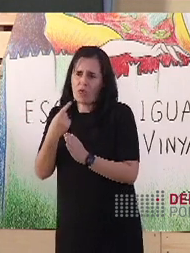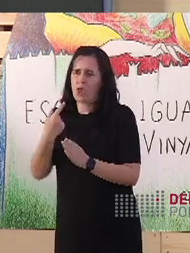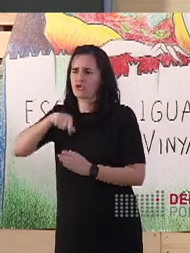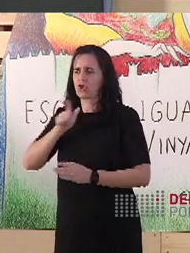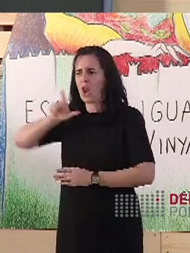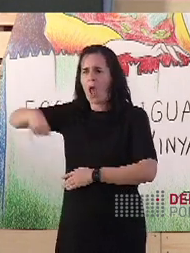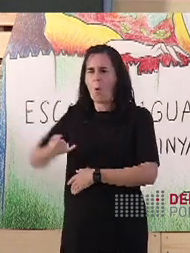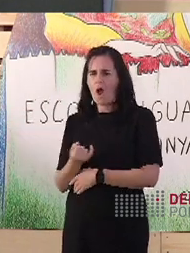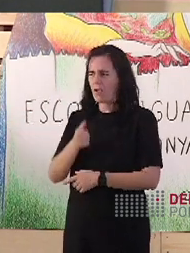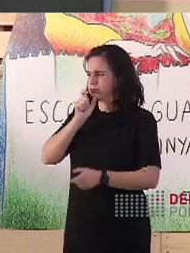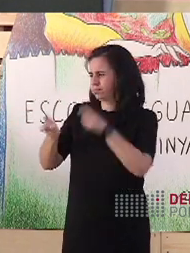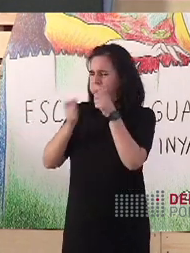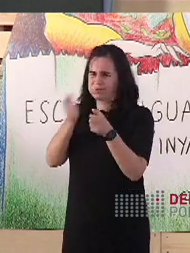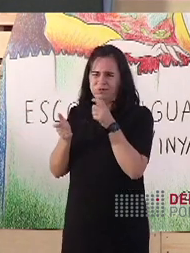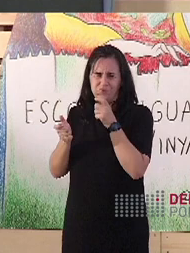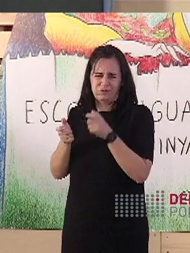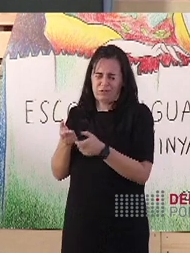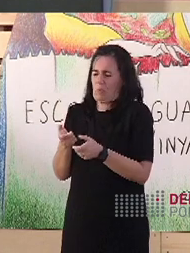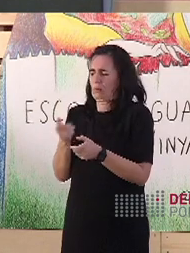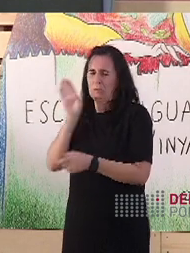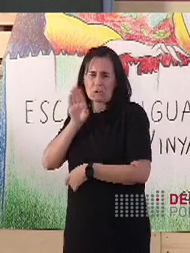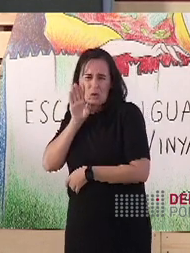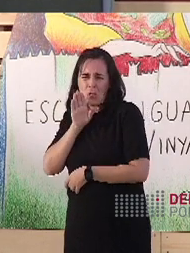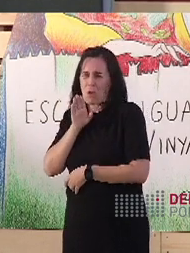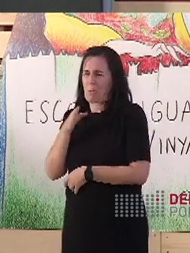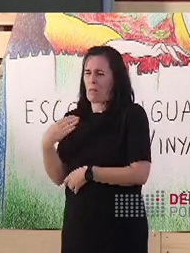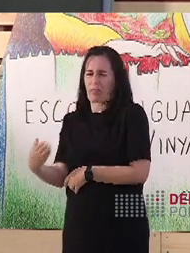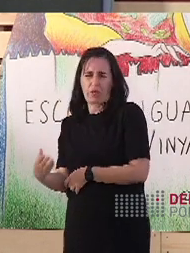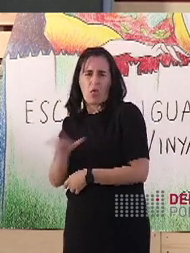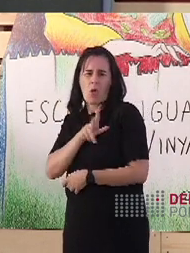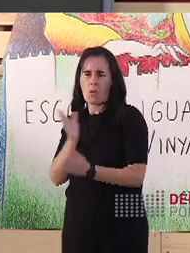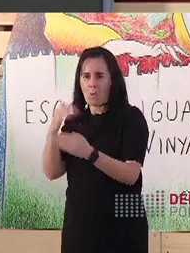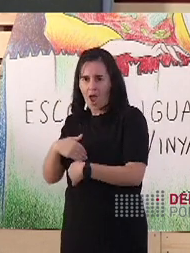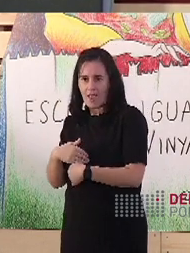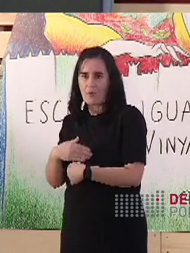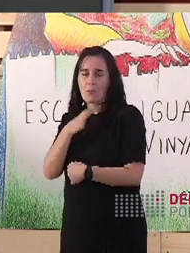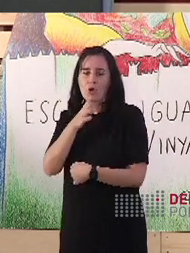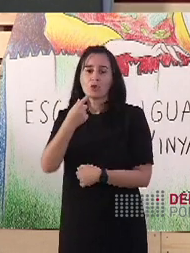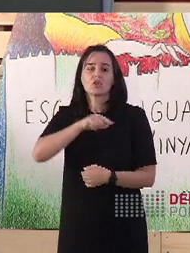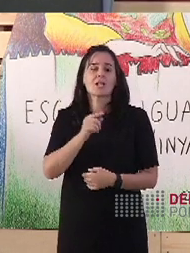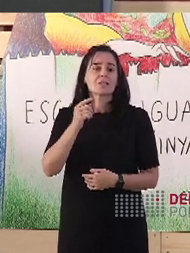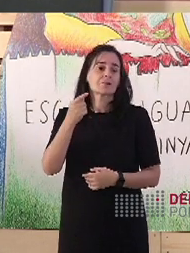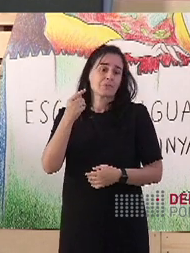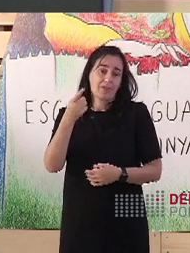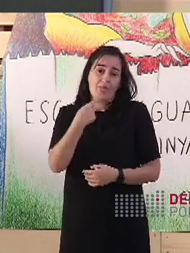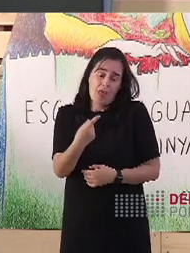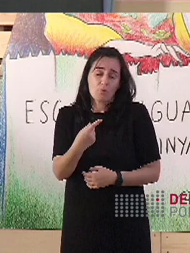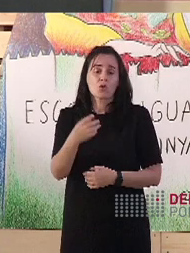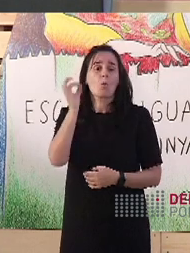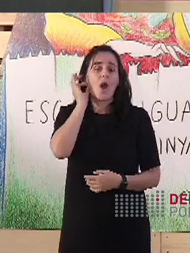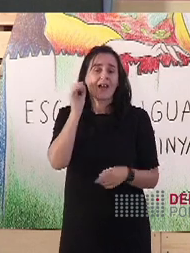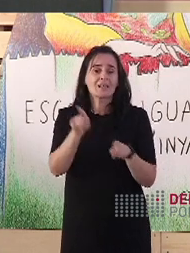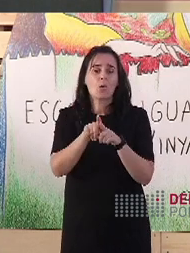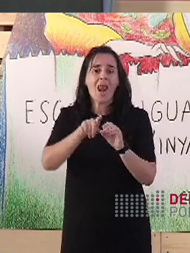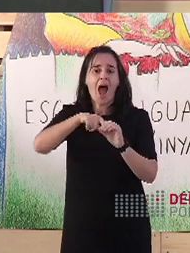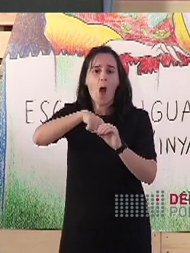estábamos utilizando, llamando a las mujeres, nos decían que nosotras decíamos que las mujeres eran agujeros. No, no, nosotras